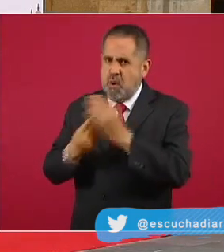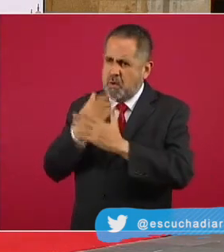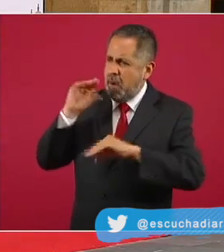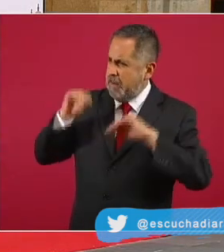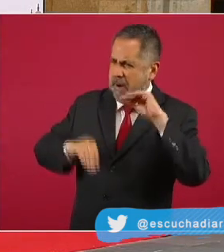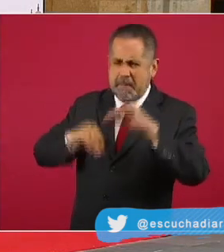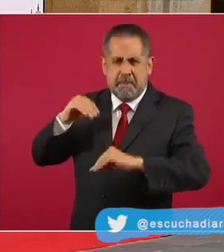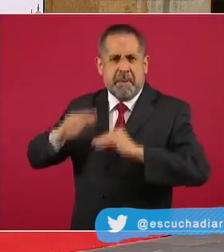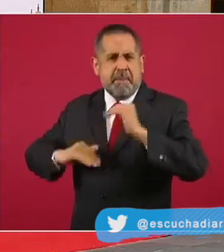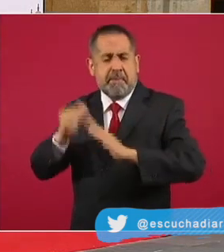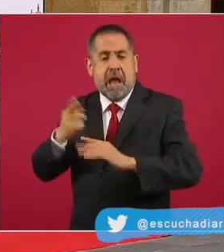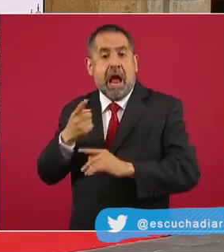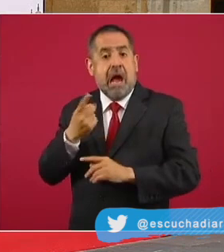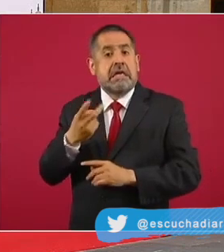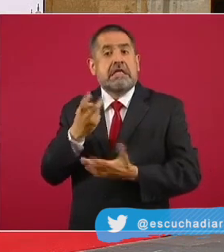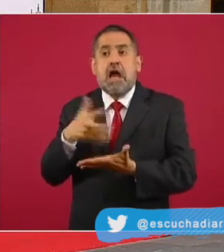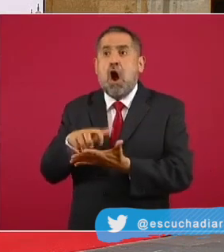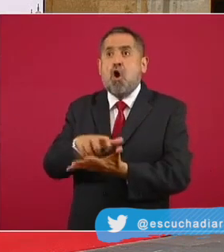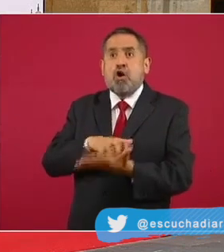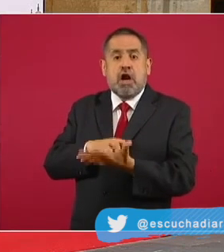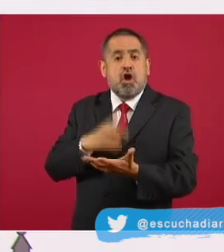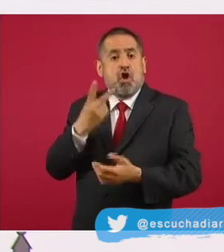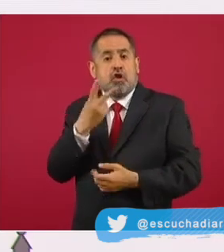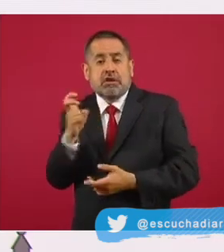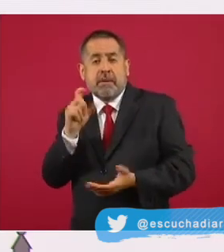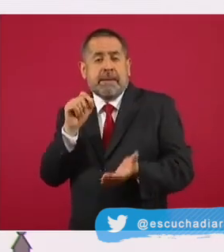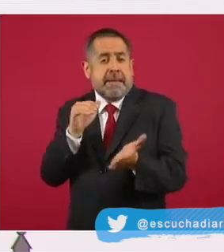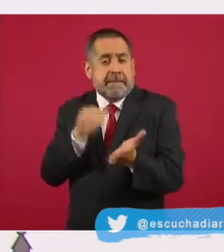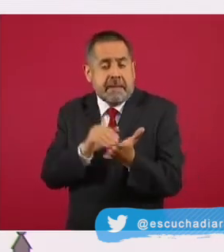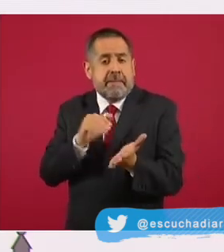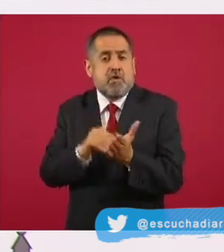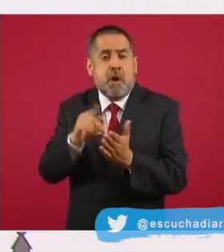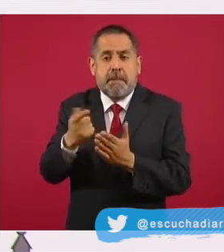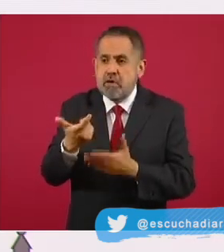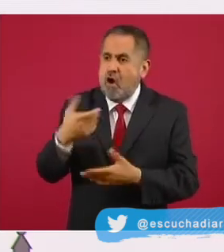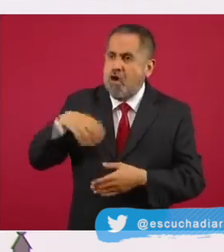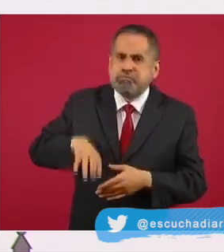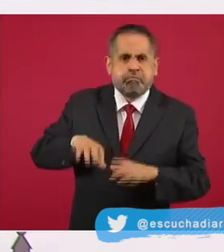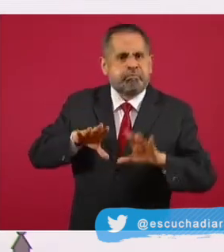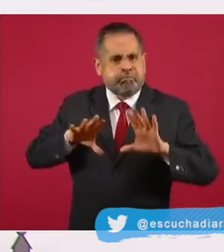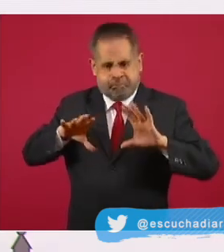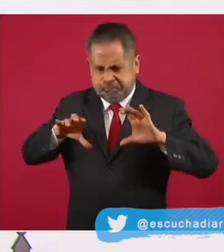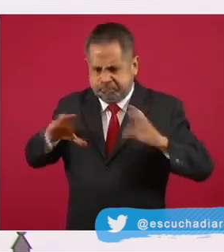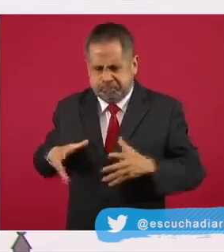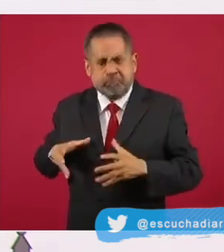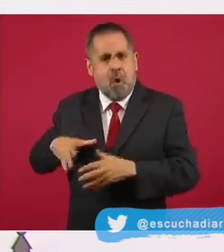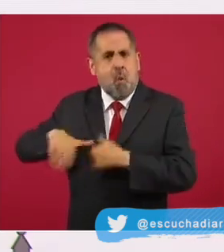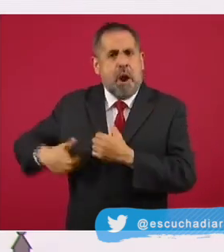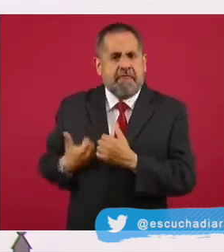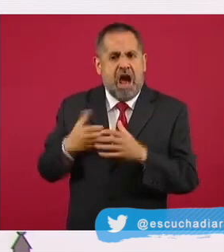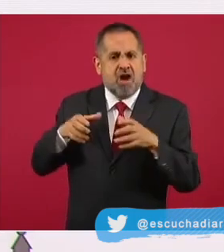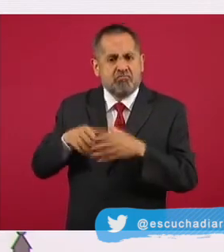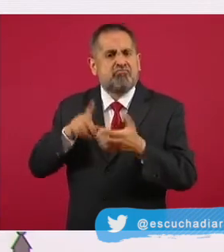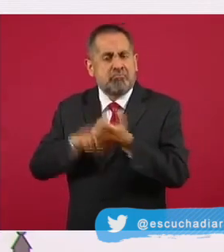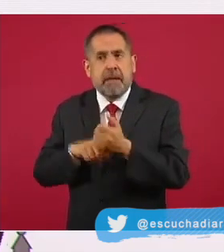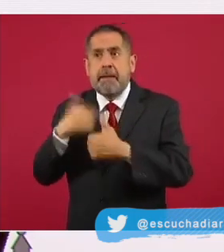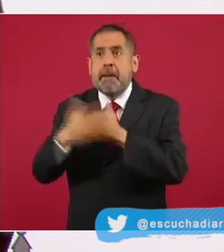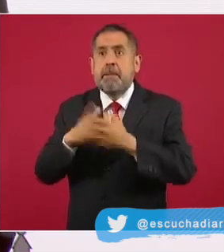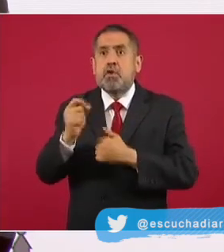ahorrar 220,000 millones de pesos y que será inaugurado el 21 de marzo